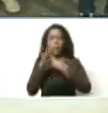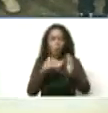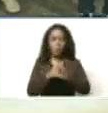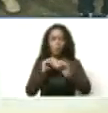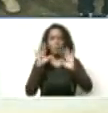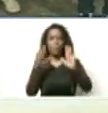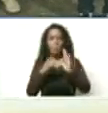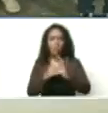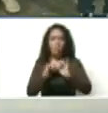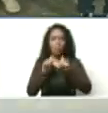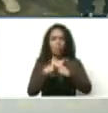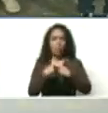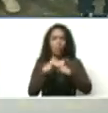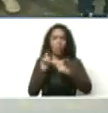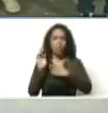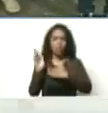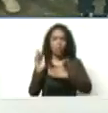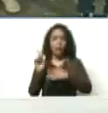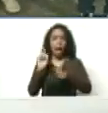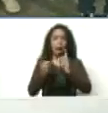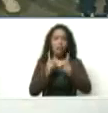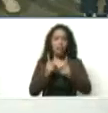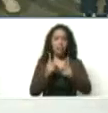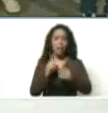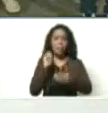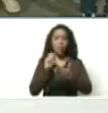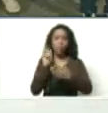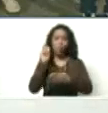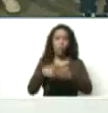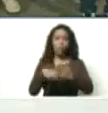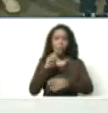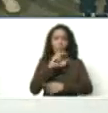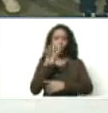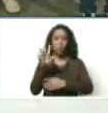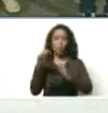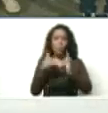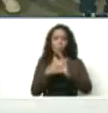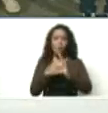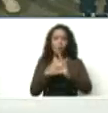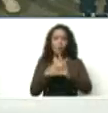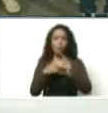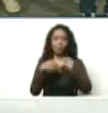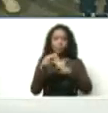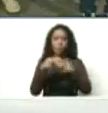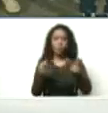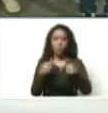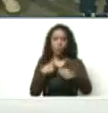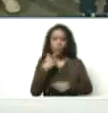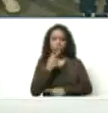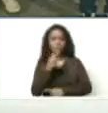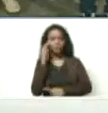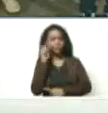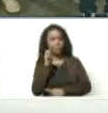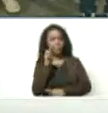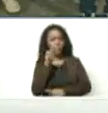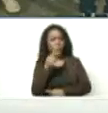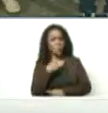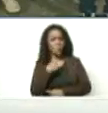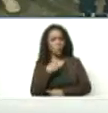mil a veces a mí me presentando un punto de cuenta 24 mil hectáreas presidente y yo decía dentro de mí